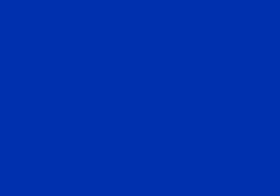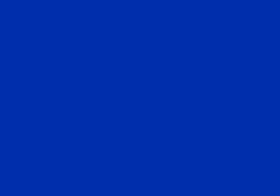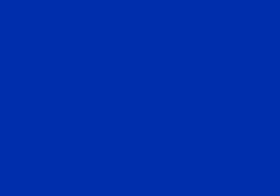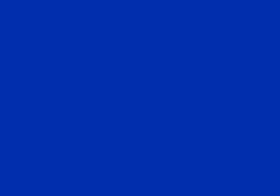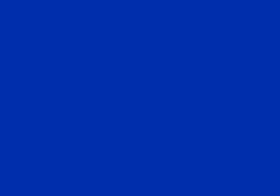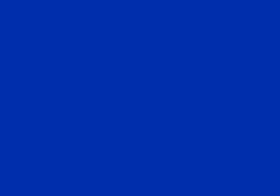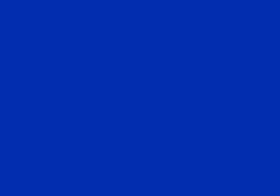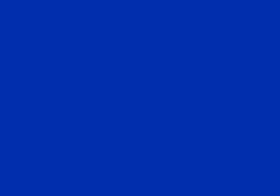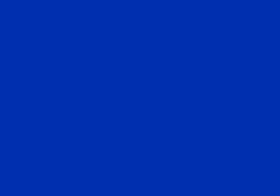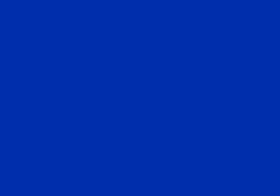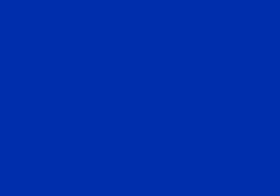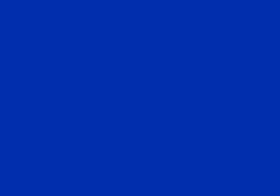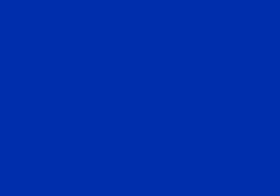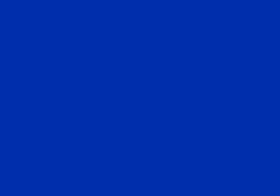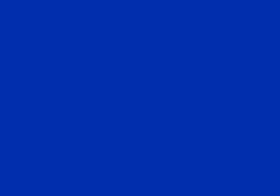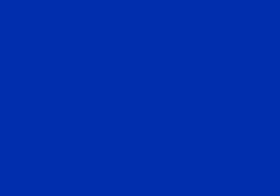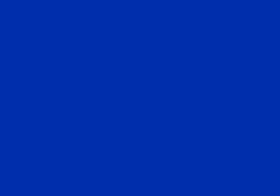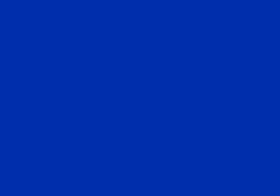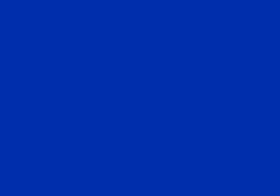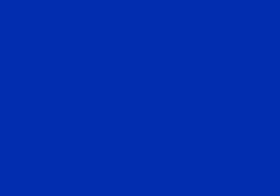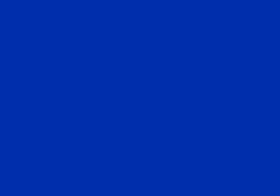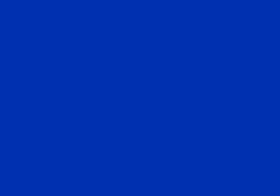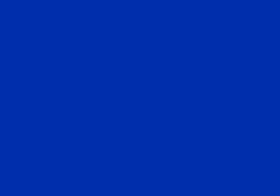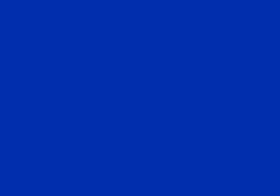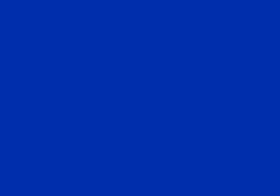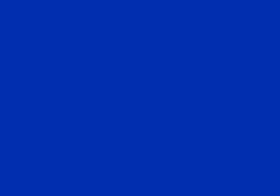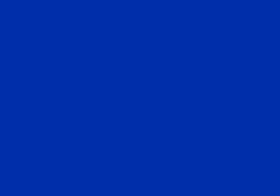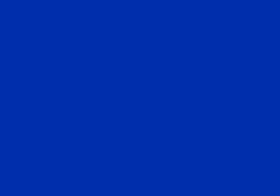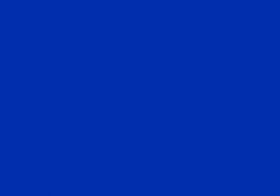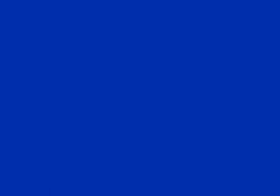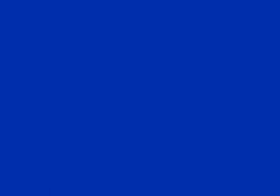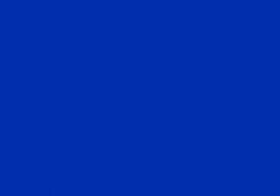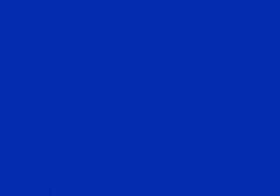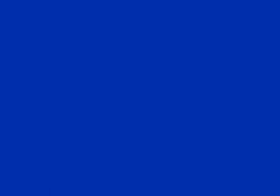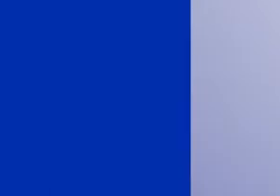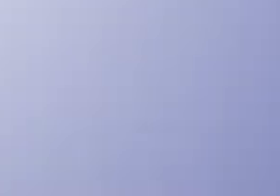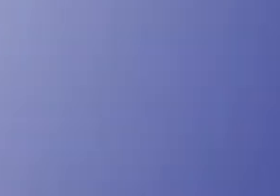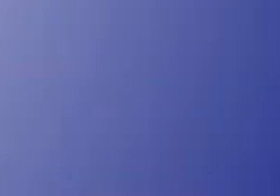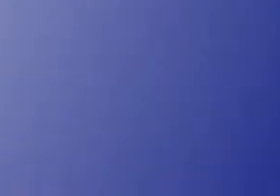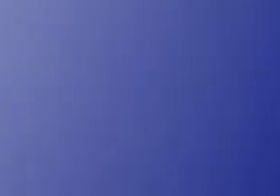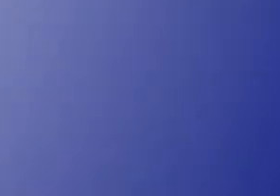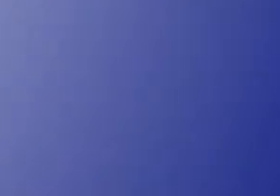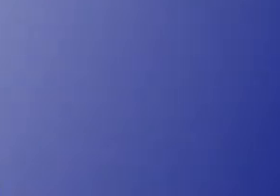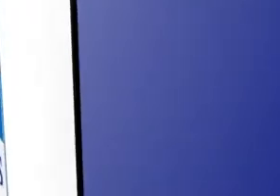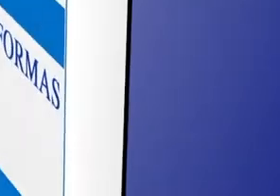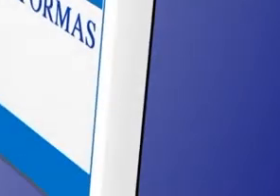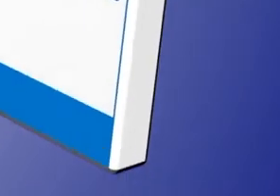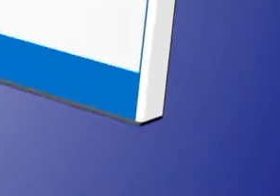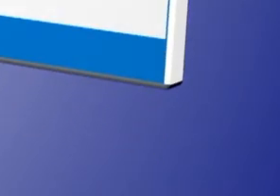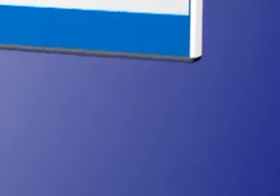responsabilidad del organismo especializado. Una ley regulará esta materia.